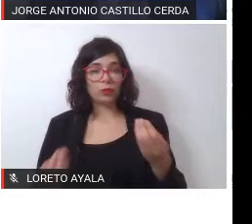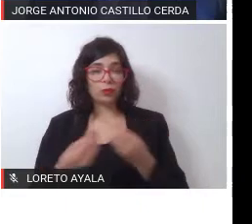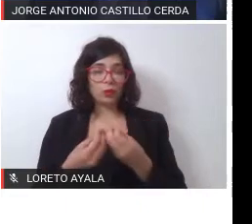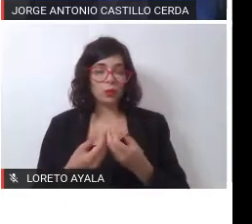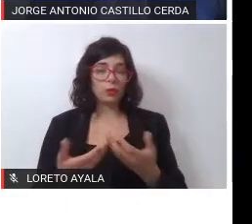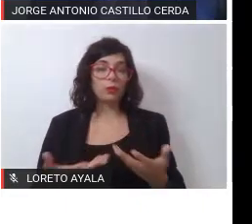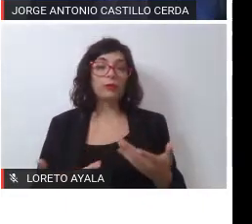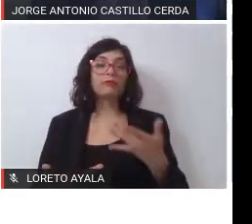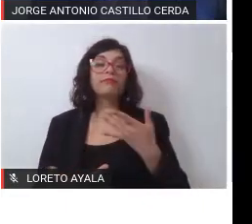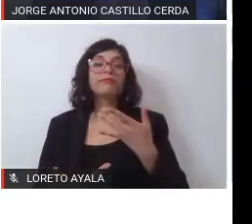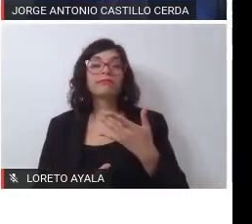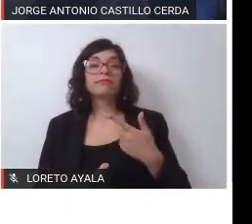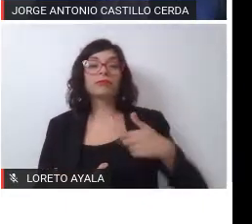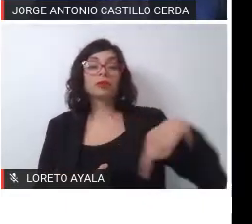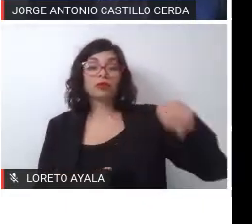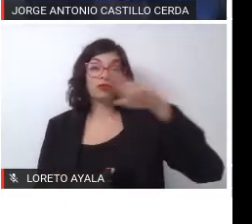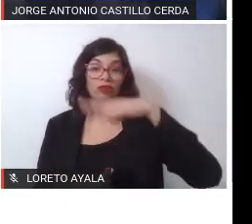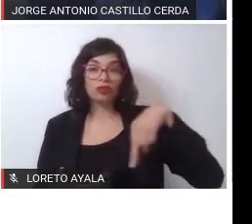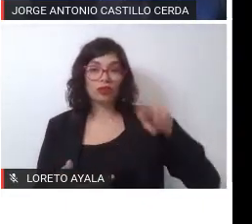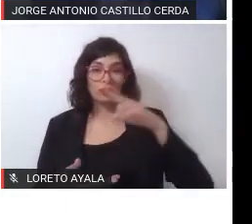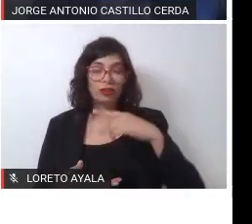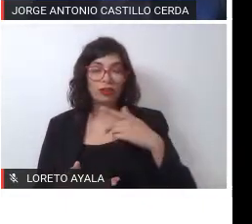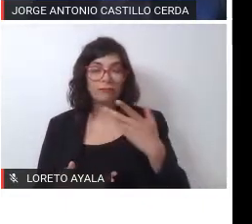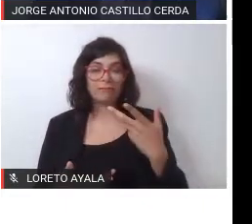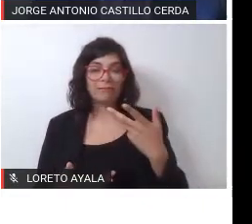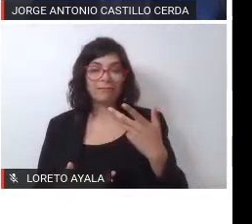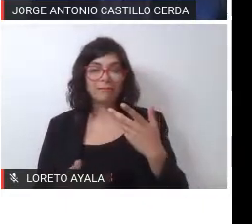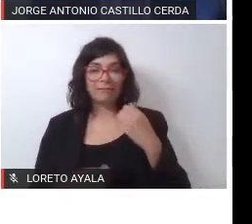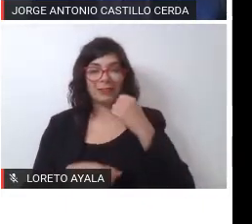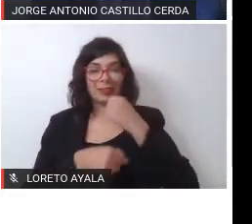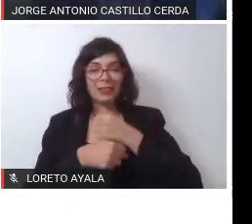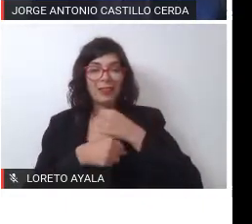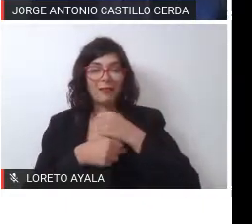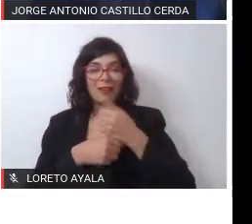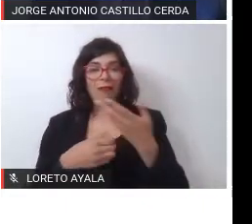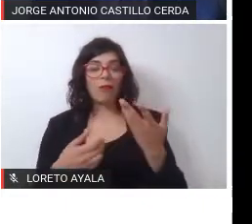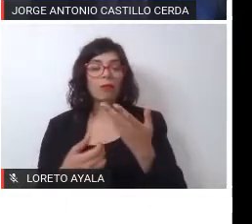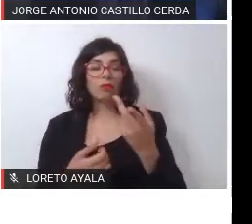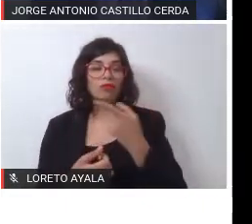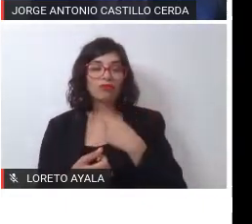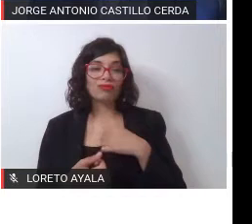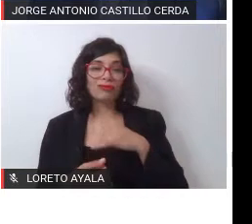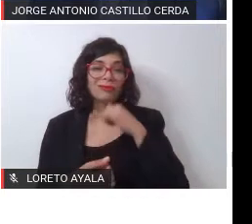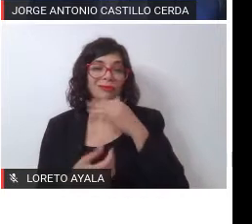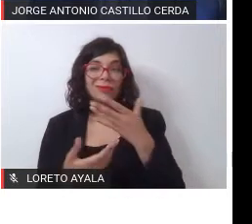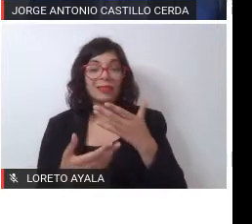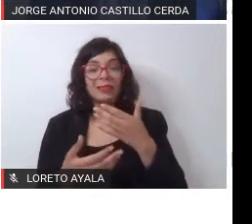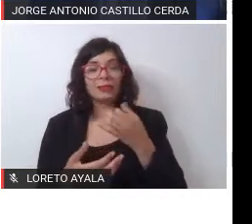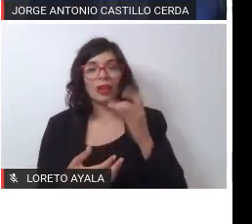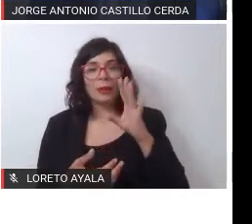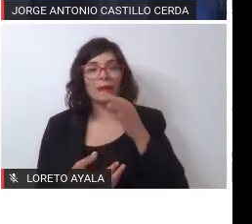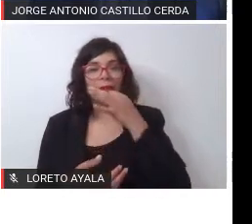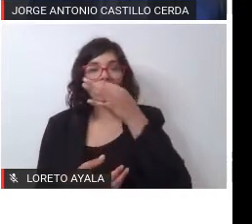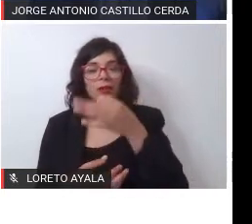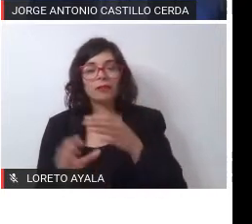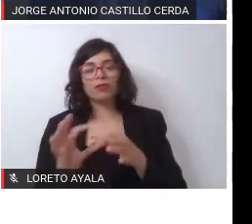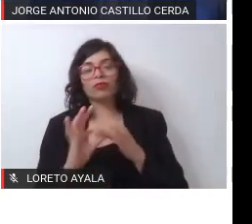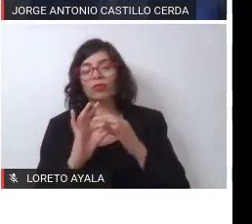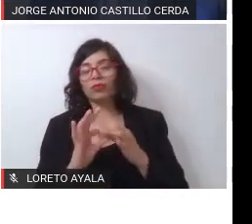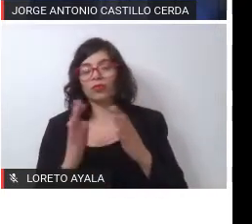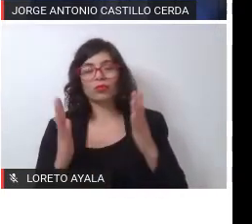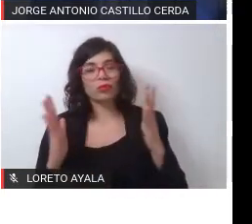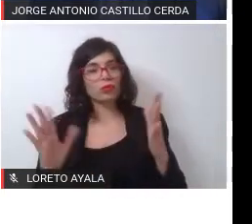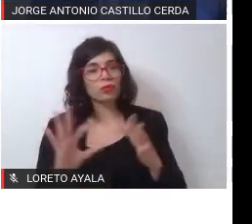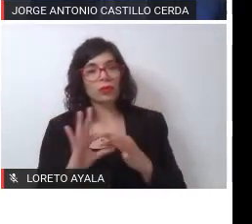donde a nosotros que estamos al otro lado, por decirlo así, no nos queda más que agradecerles. Decirles